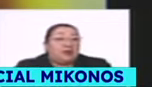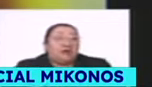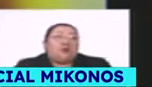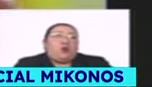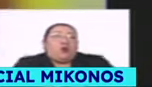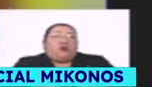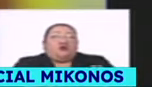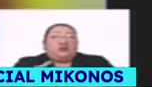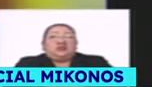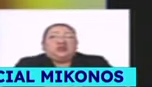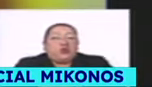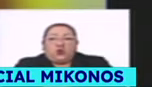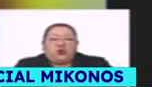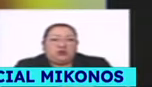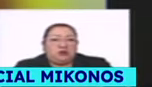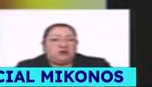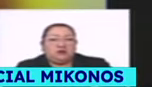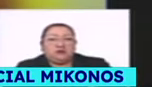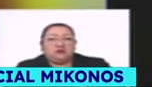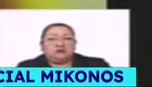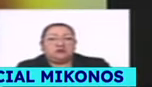tanta seguridad y nuestros